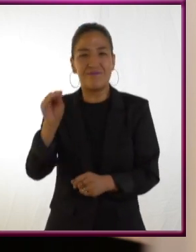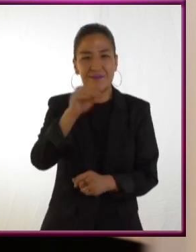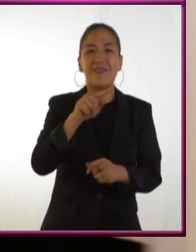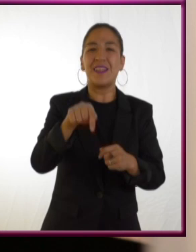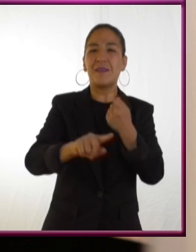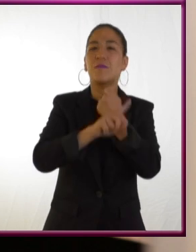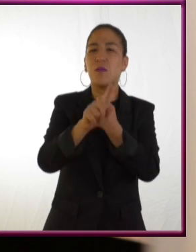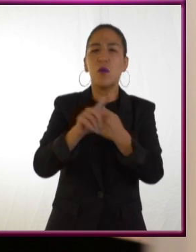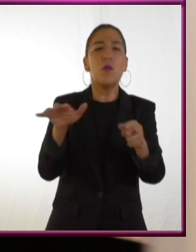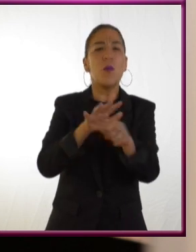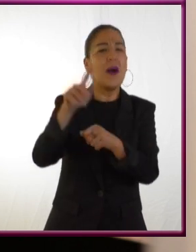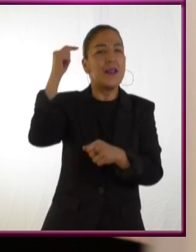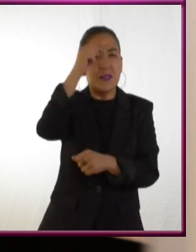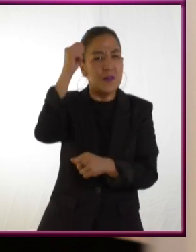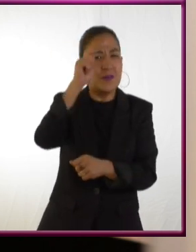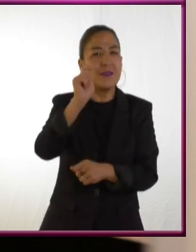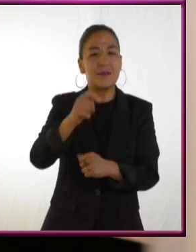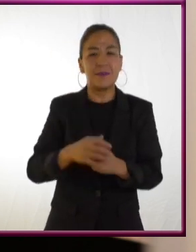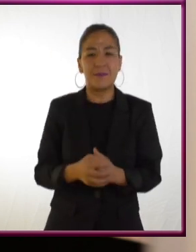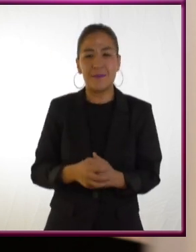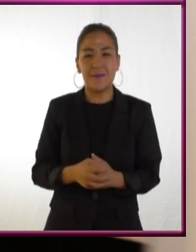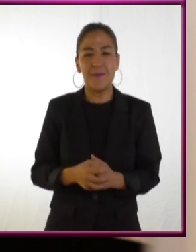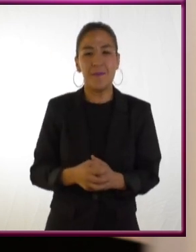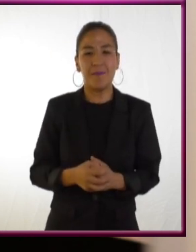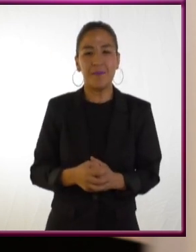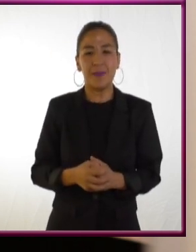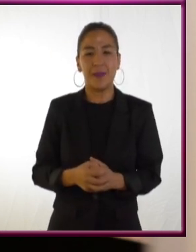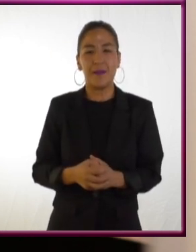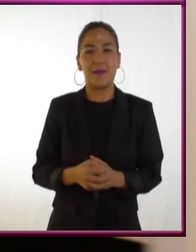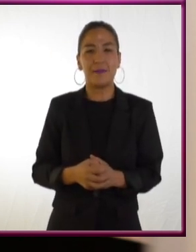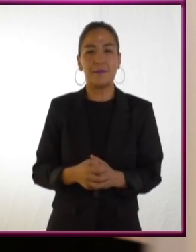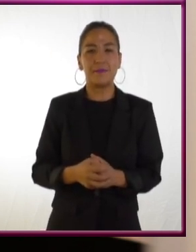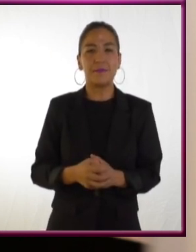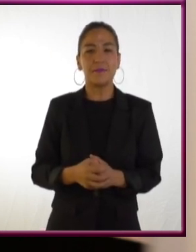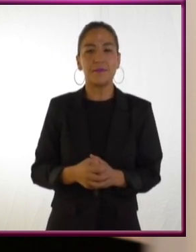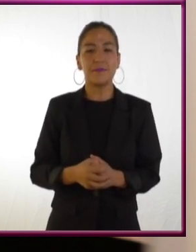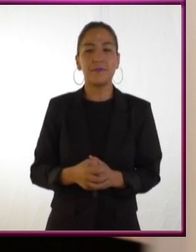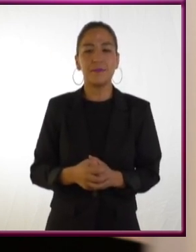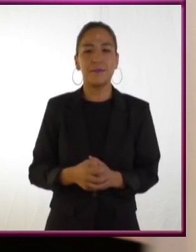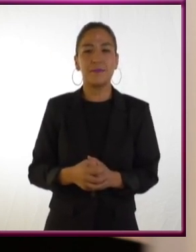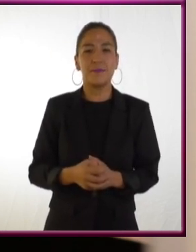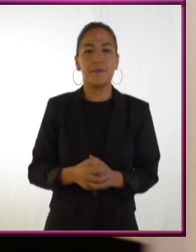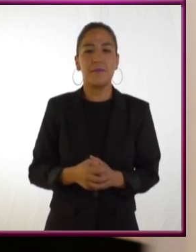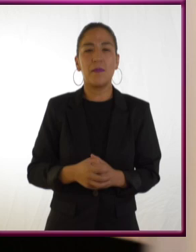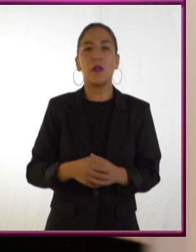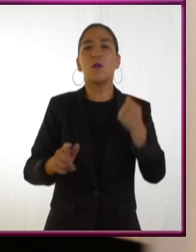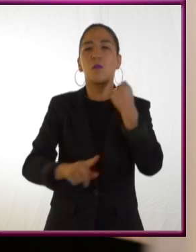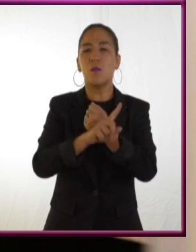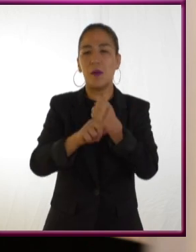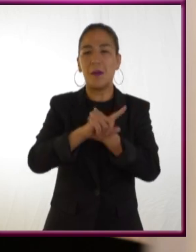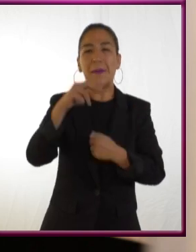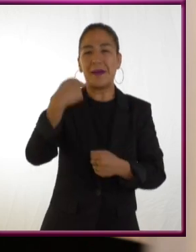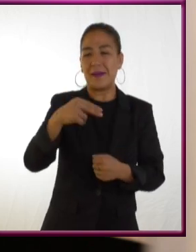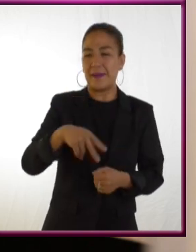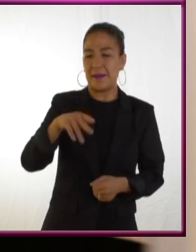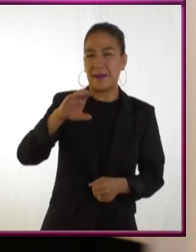hay un problema clásico en la teoría de gráficas, que es el problema del